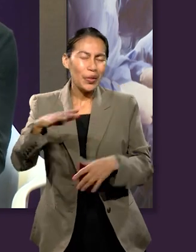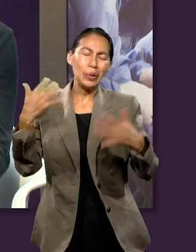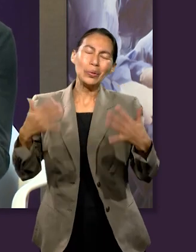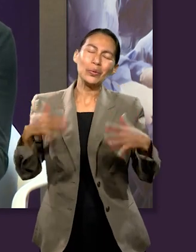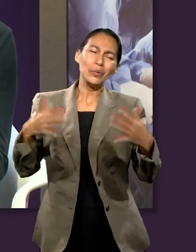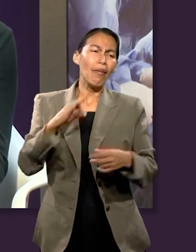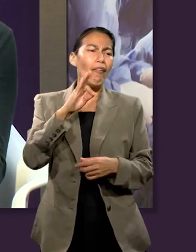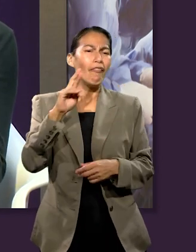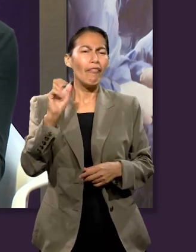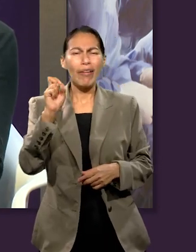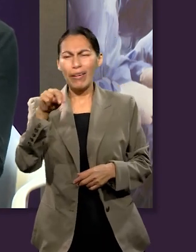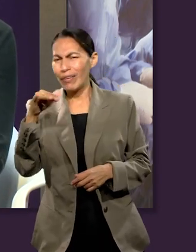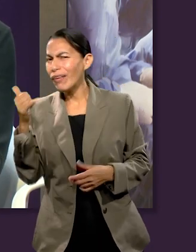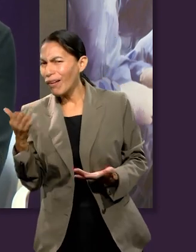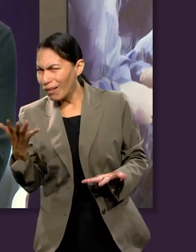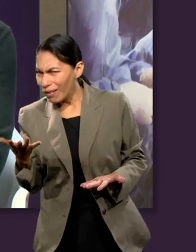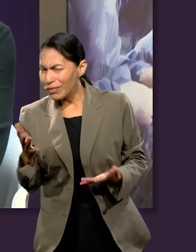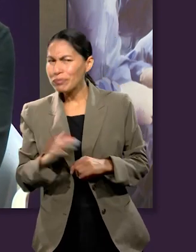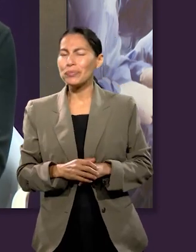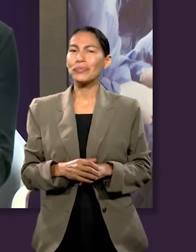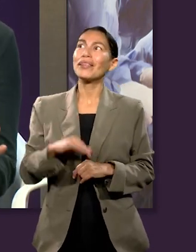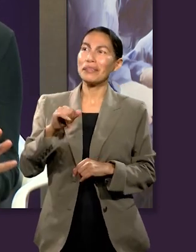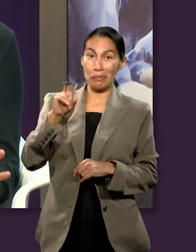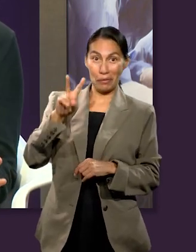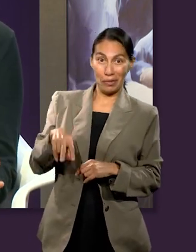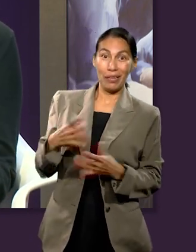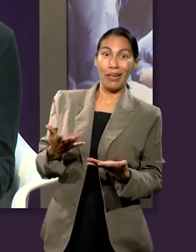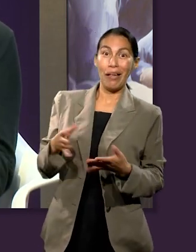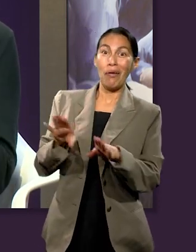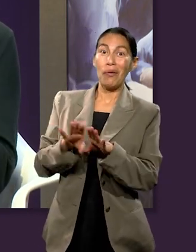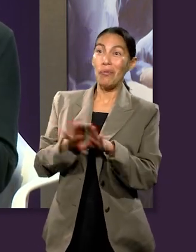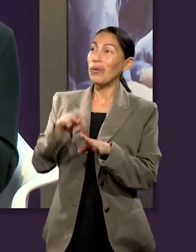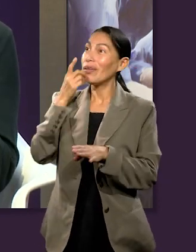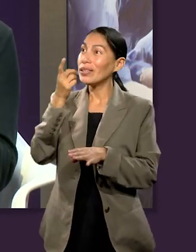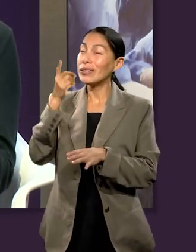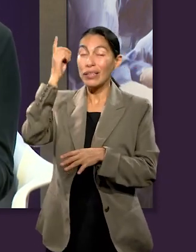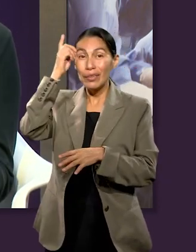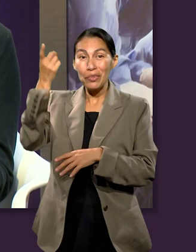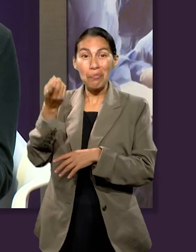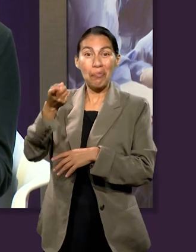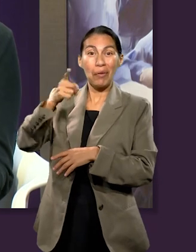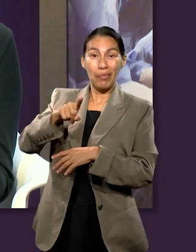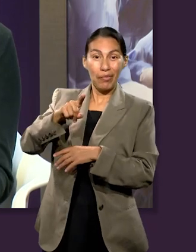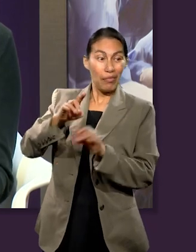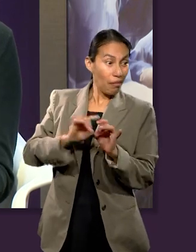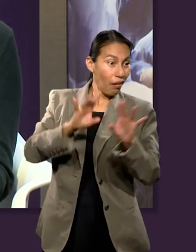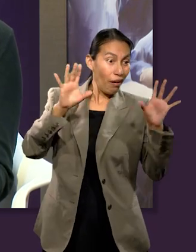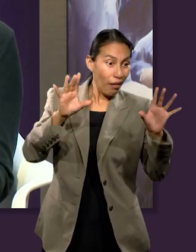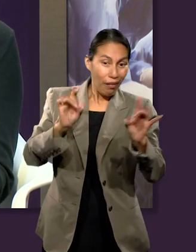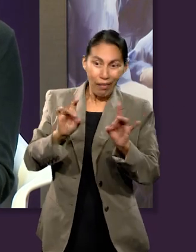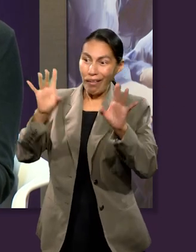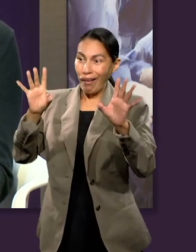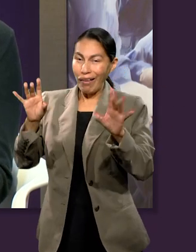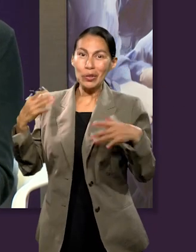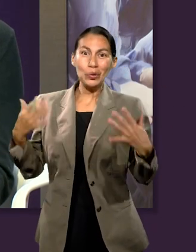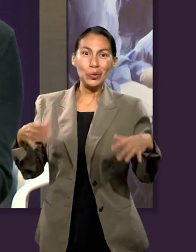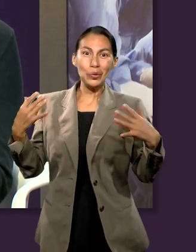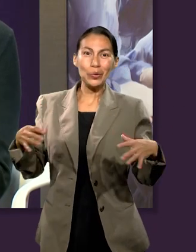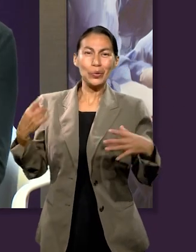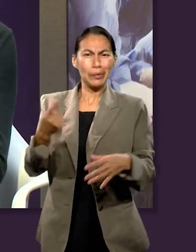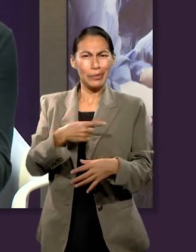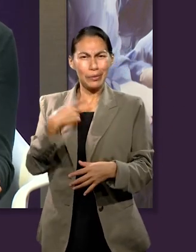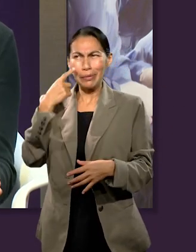solo Empezando por en la Biblia en Génesis no ver que él es el creador de todo que solo por decir algo lo hizo nos da